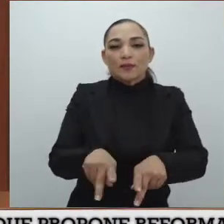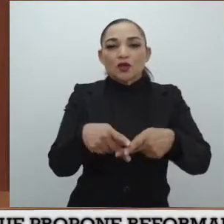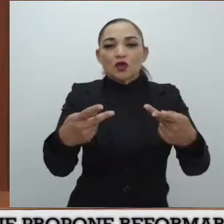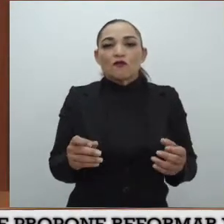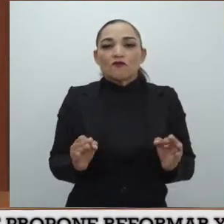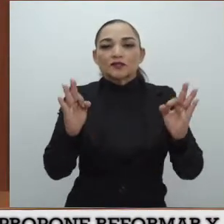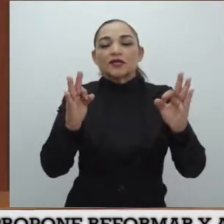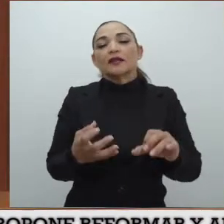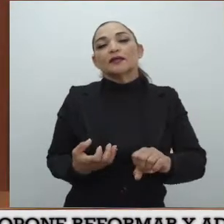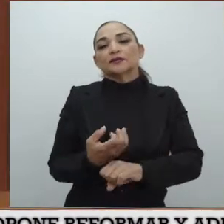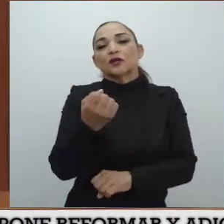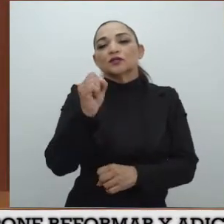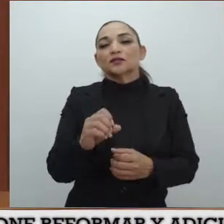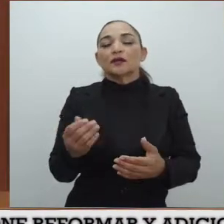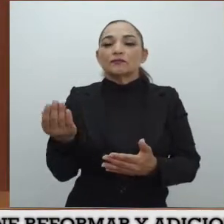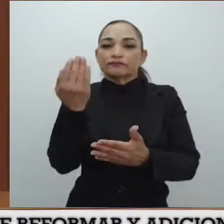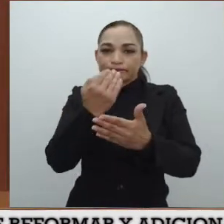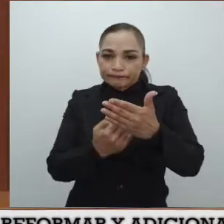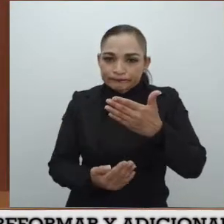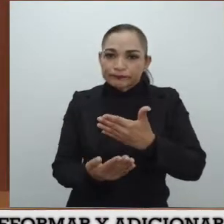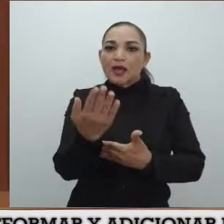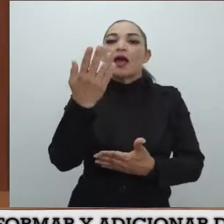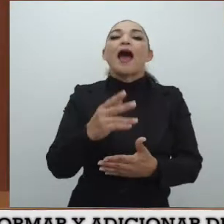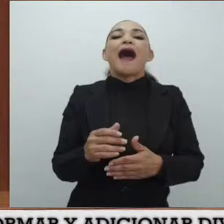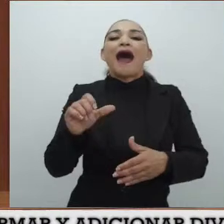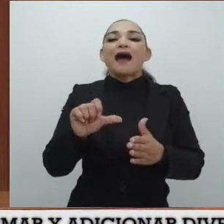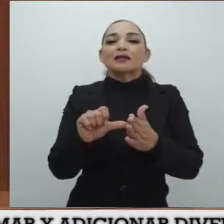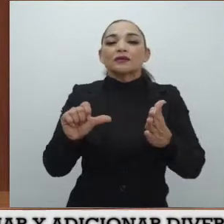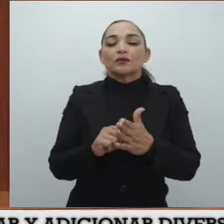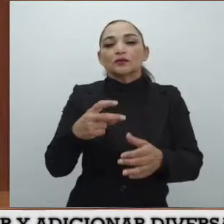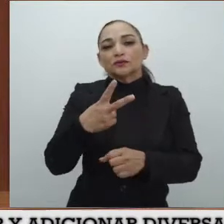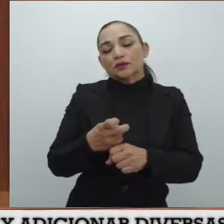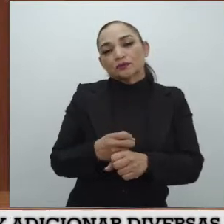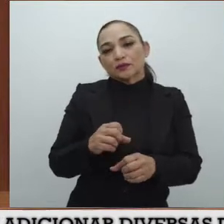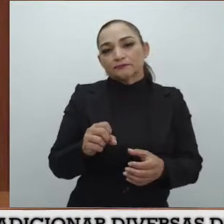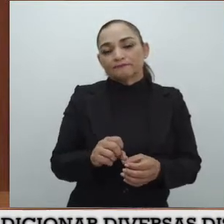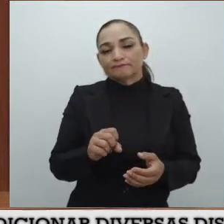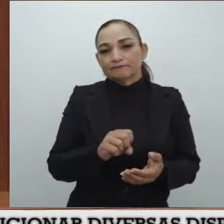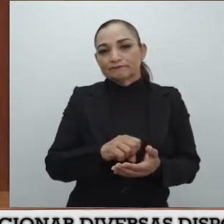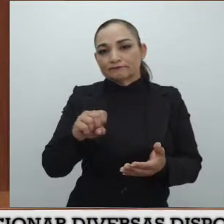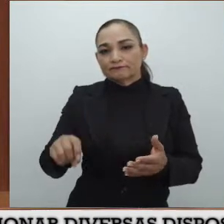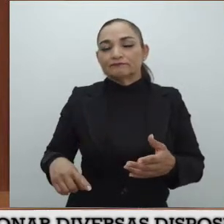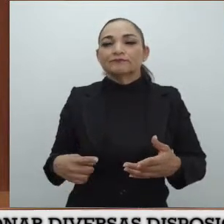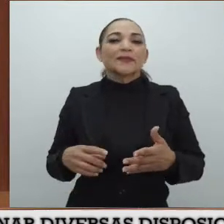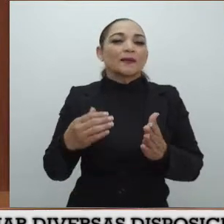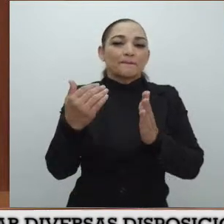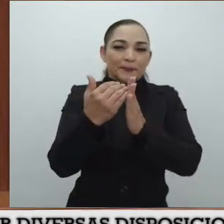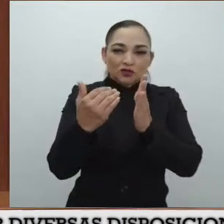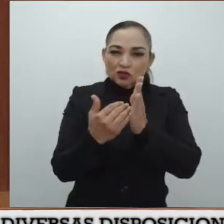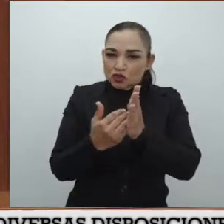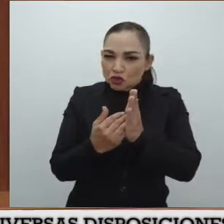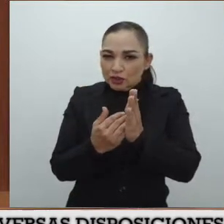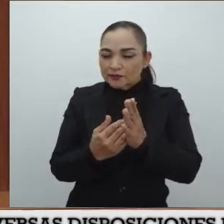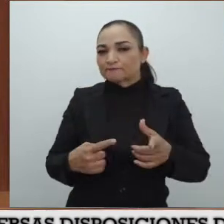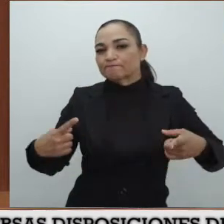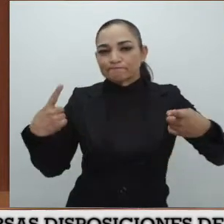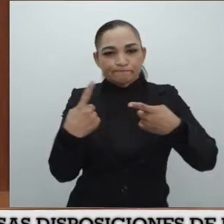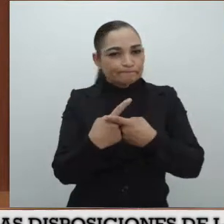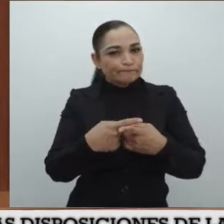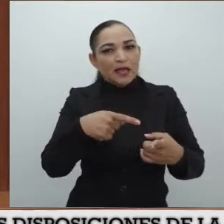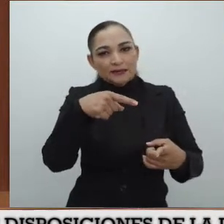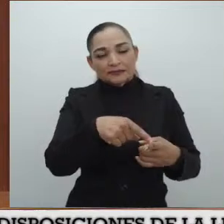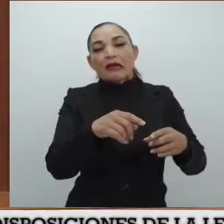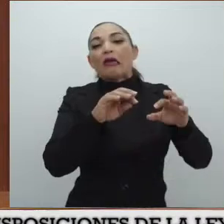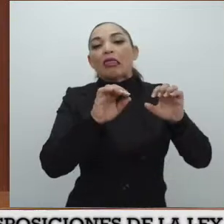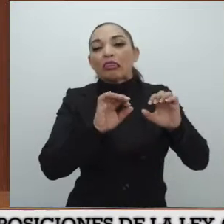del Estado de Sinaloa. Artículo segundo. Se derogan las disposiciones que se le opongan a lo dispuesto en el presente